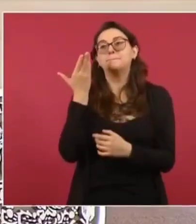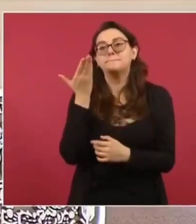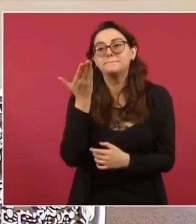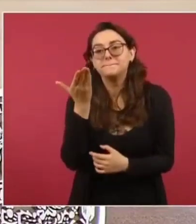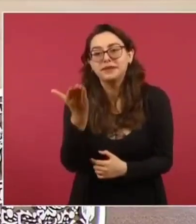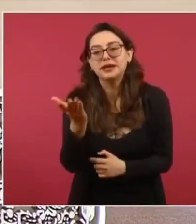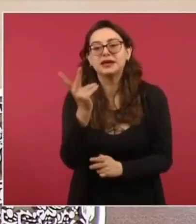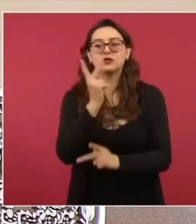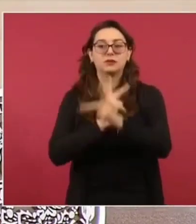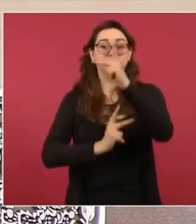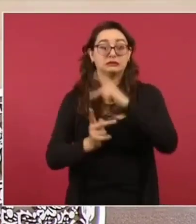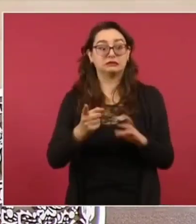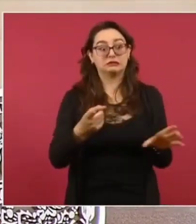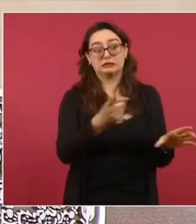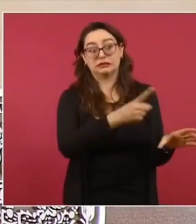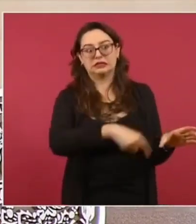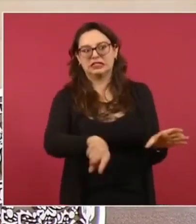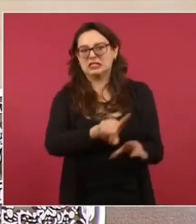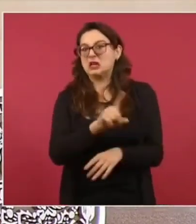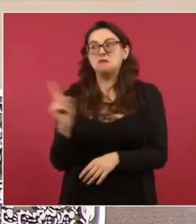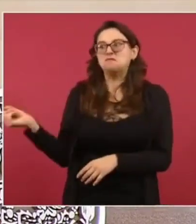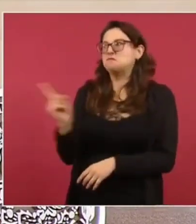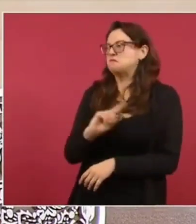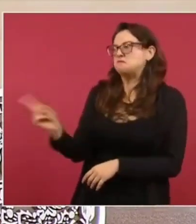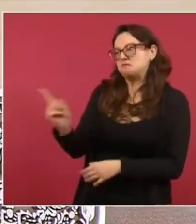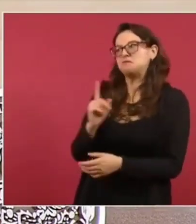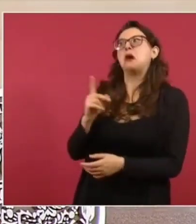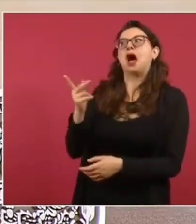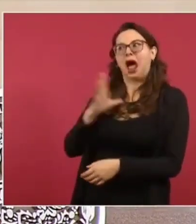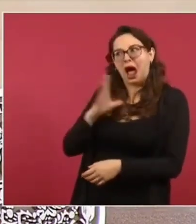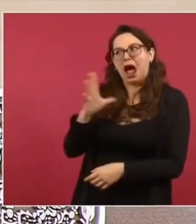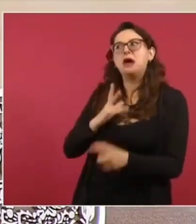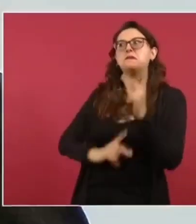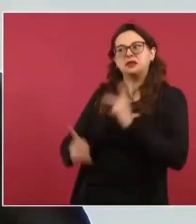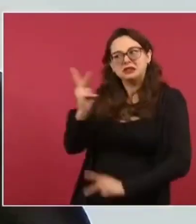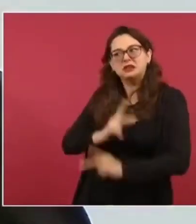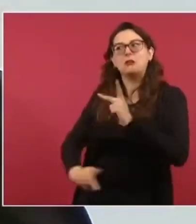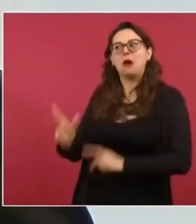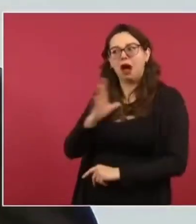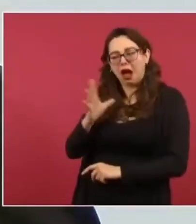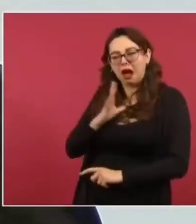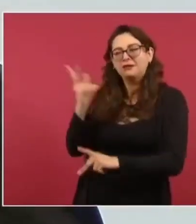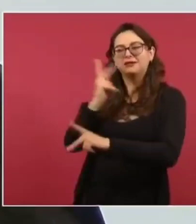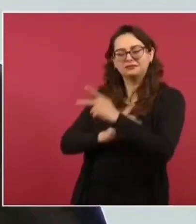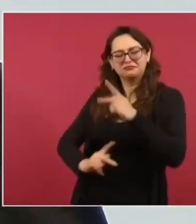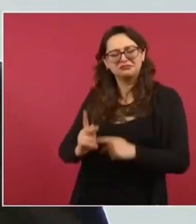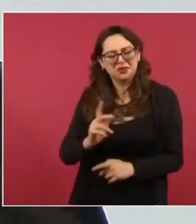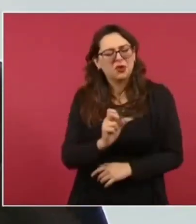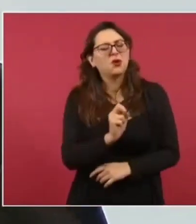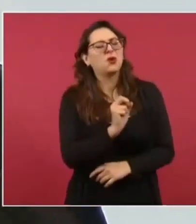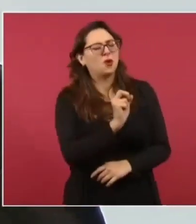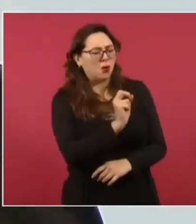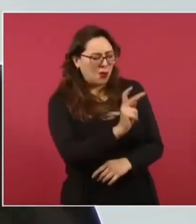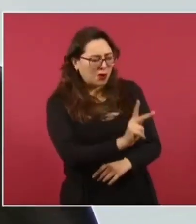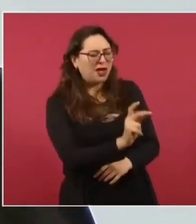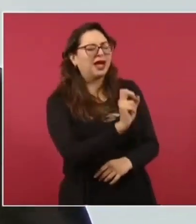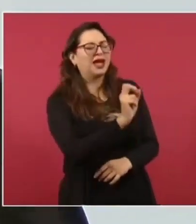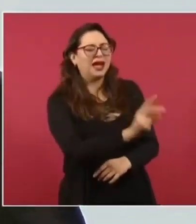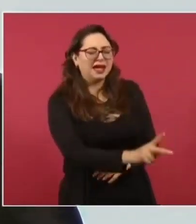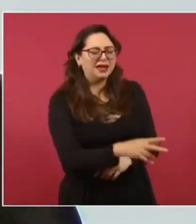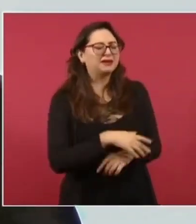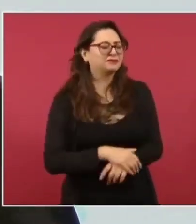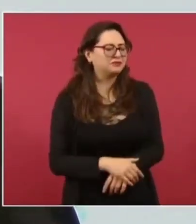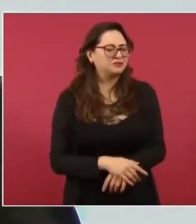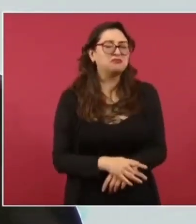una operación de deuda, nosotros tendríamos todavía mucho margen para quedar